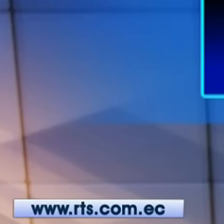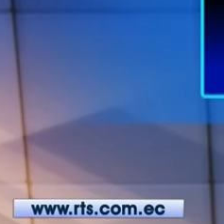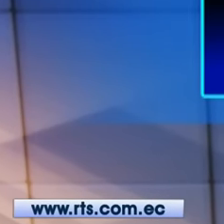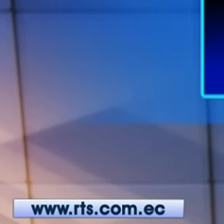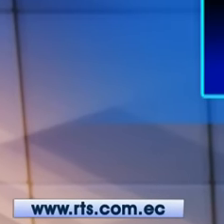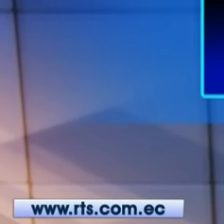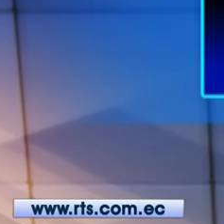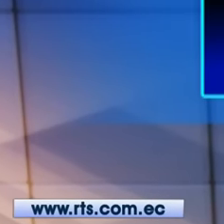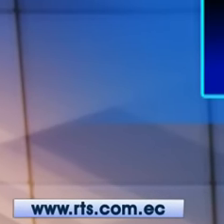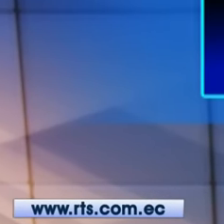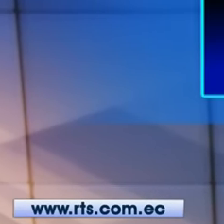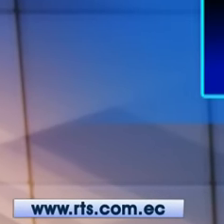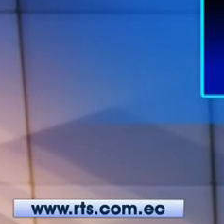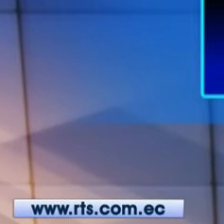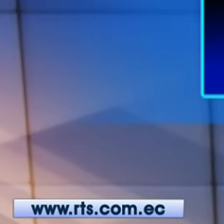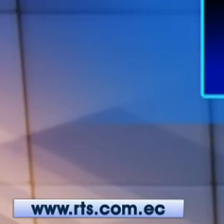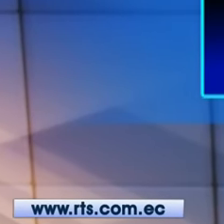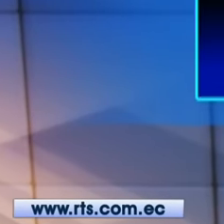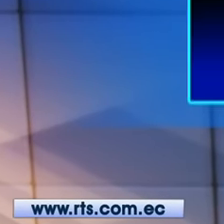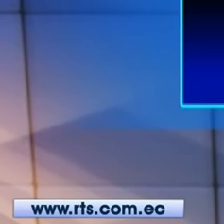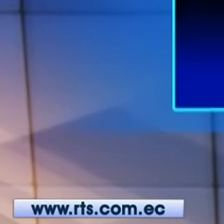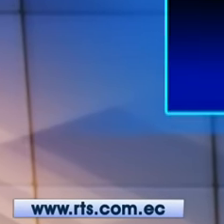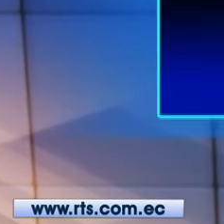378.292 residen en el exterior.